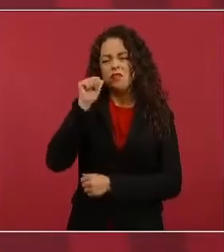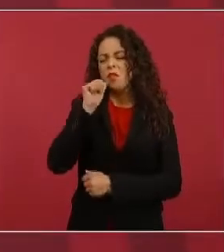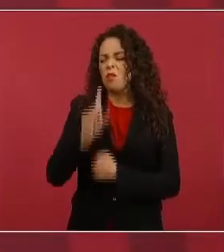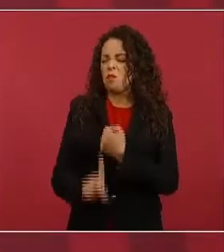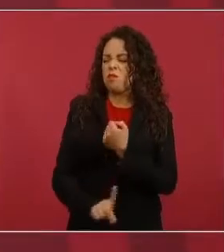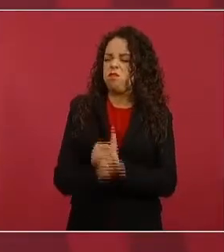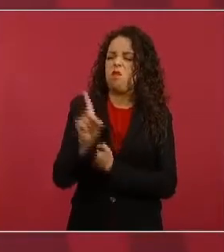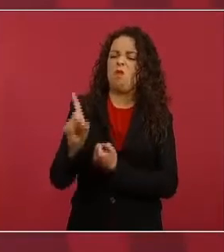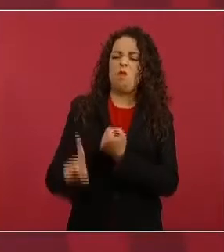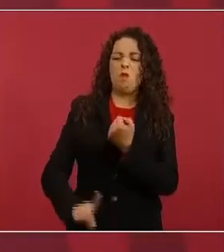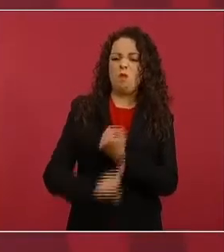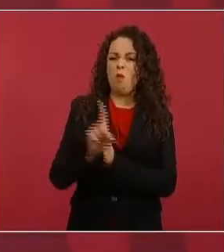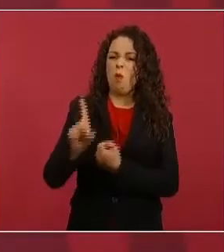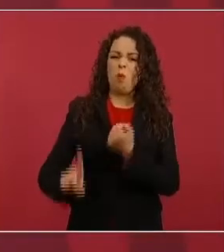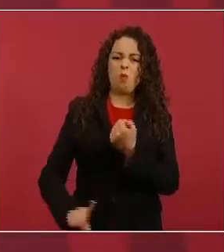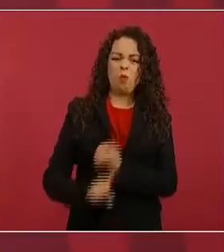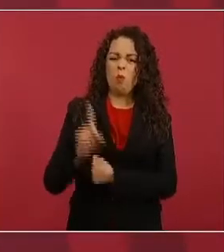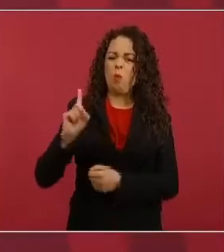porque los trabajadores